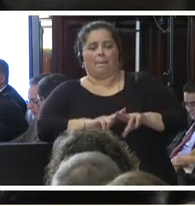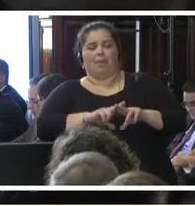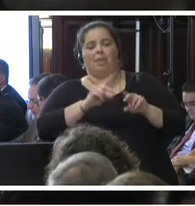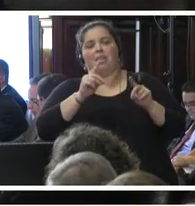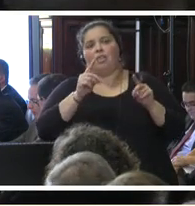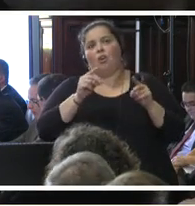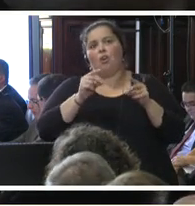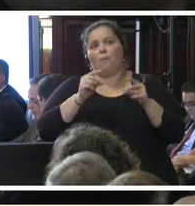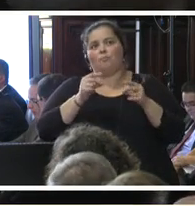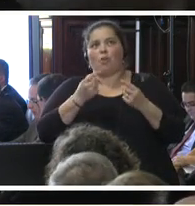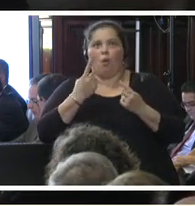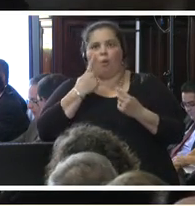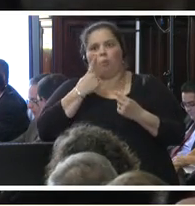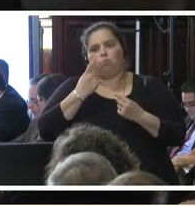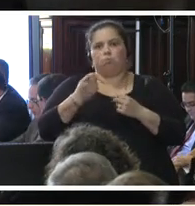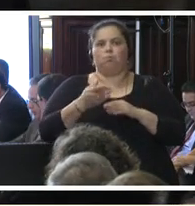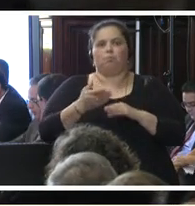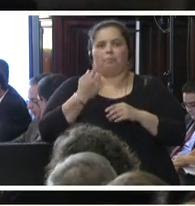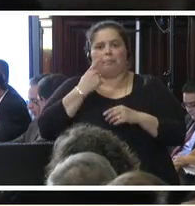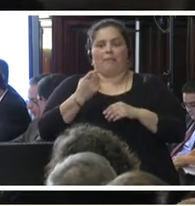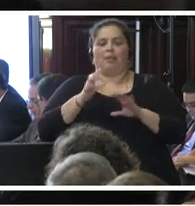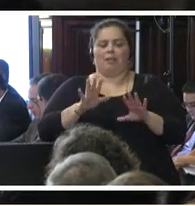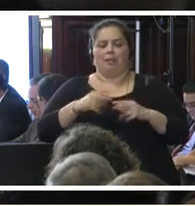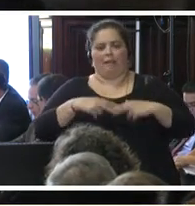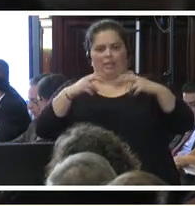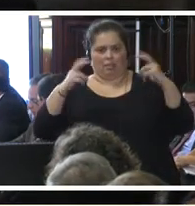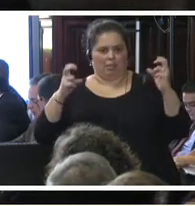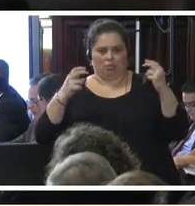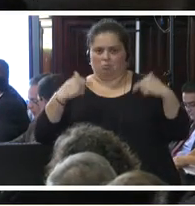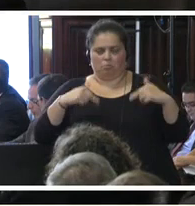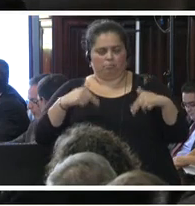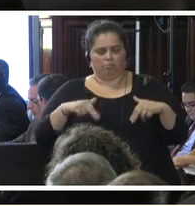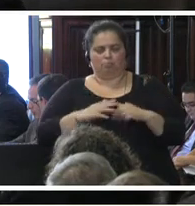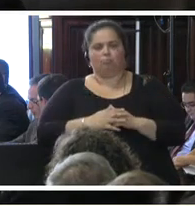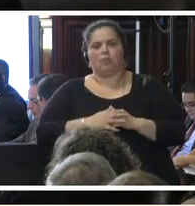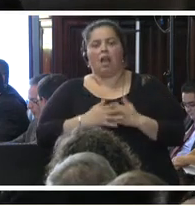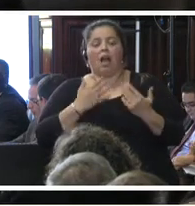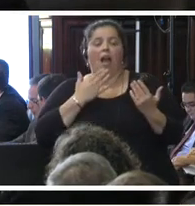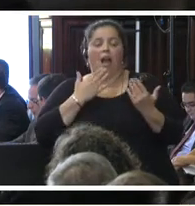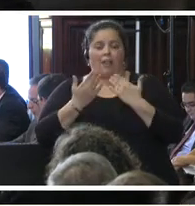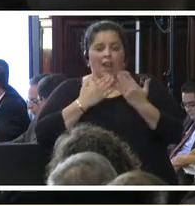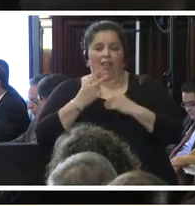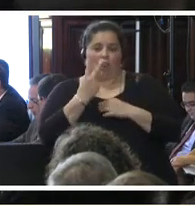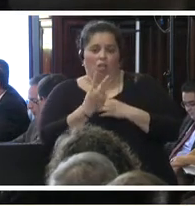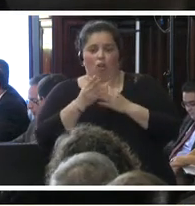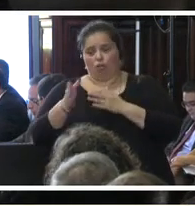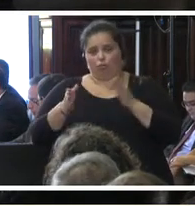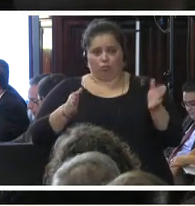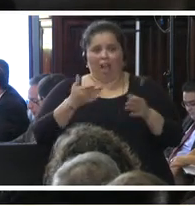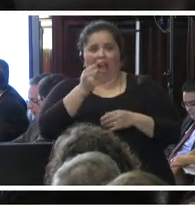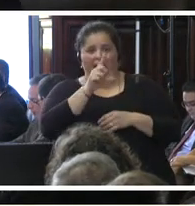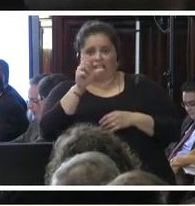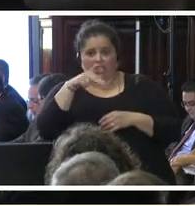omitir o bien evitar la investigación. Me voy a referir a los dos casos de